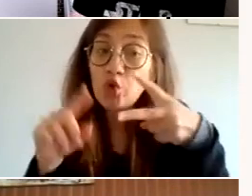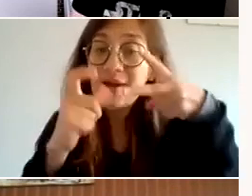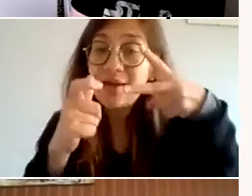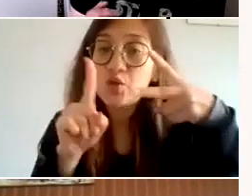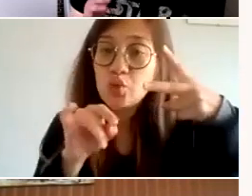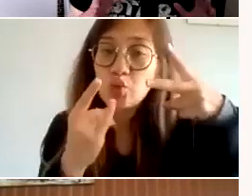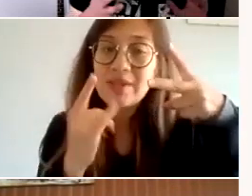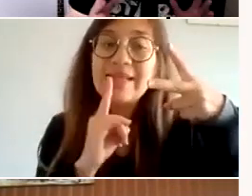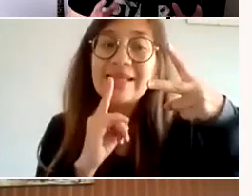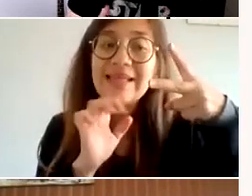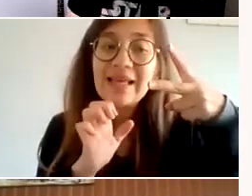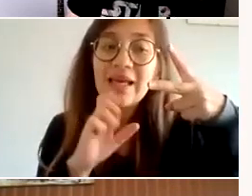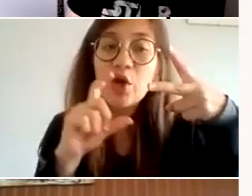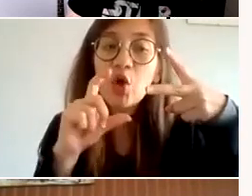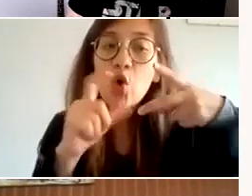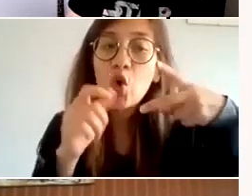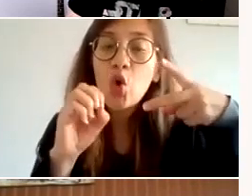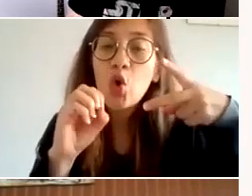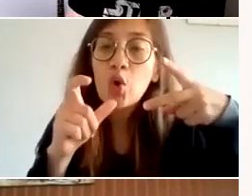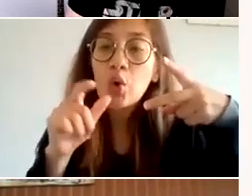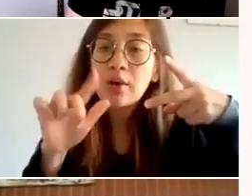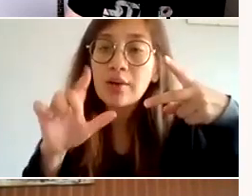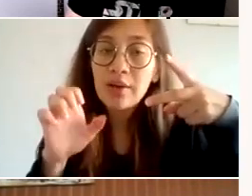también nos ofrece más o menos la misma funcionalidad,